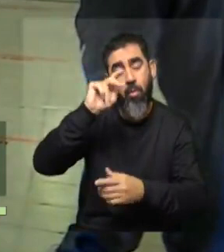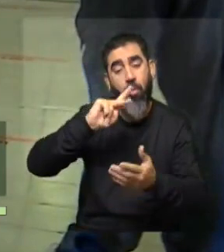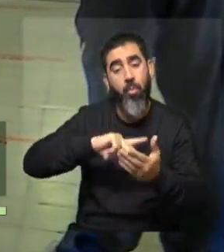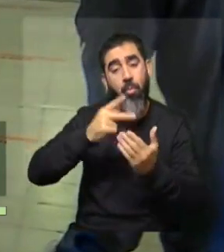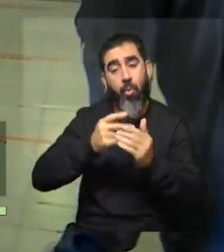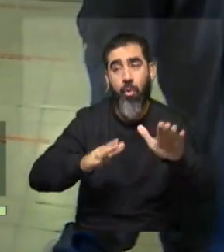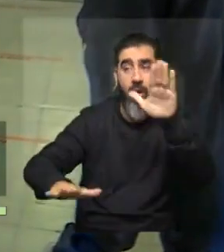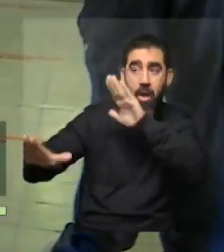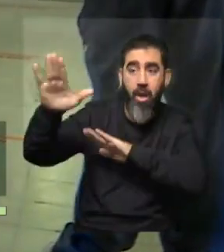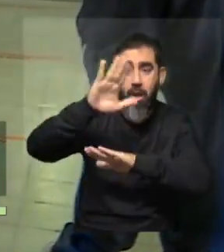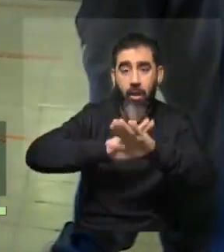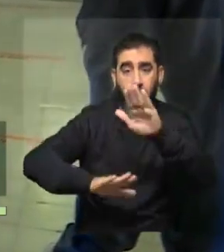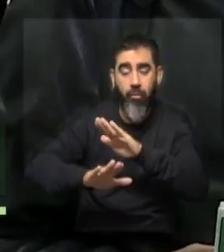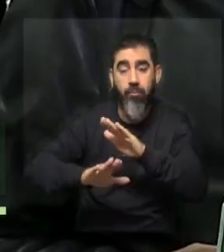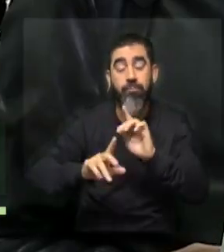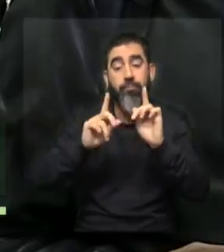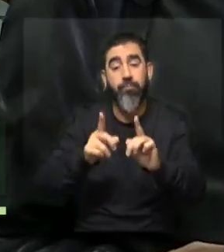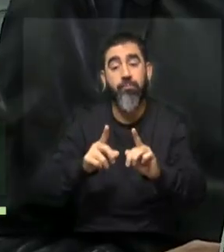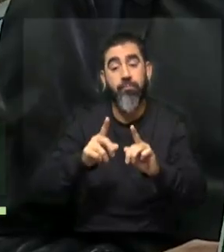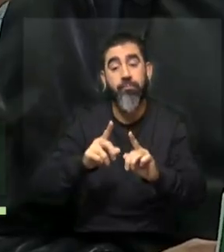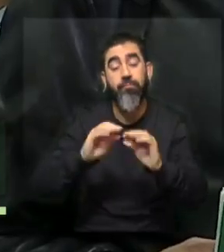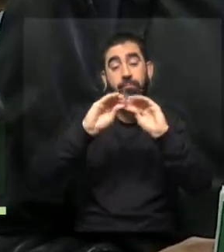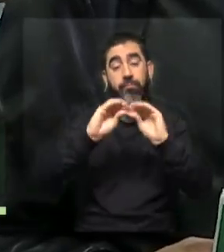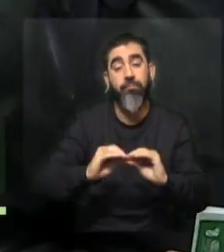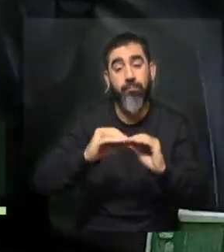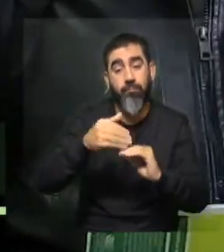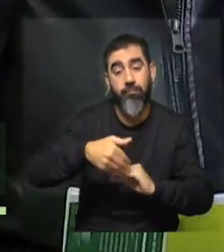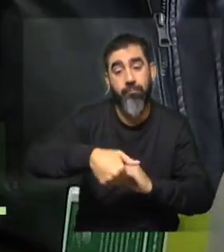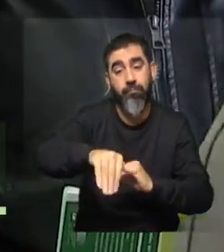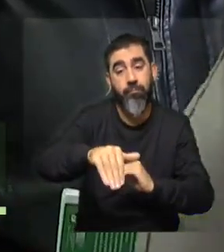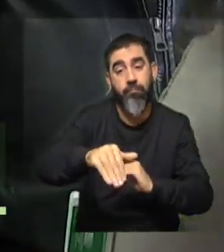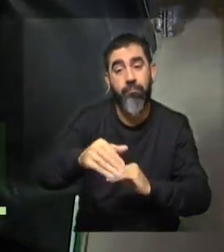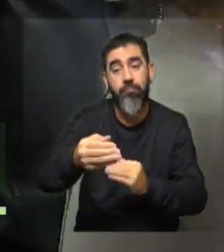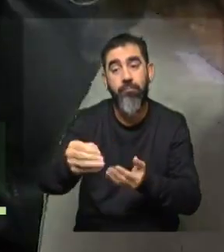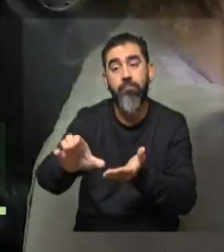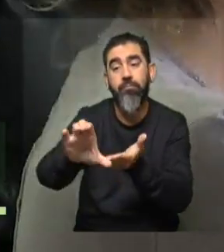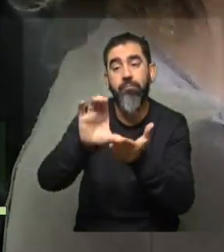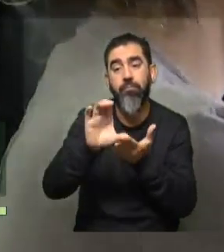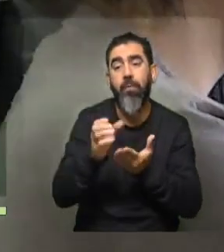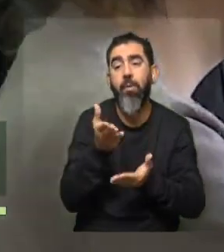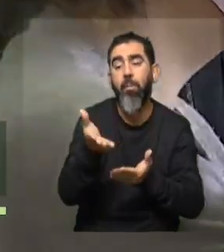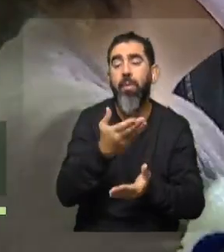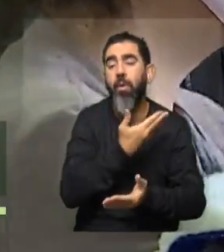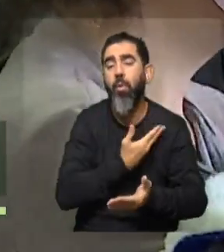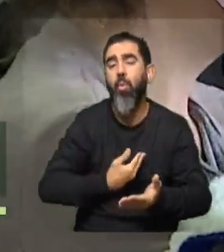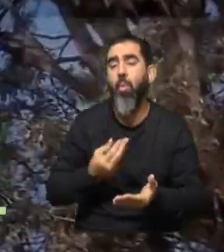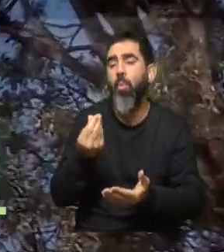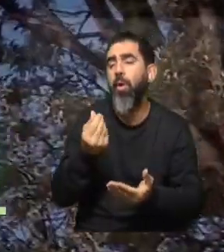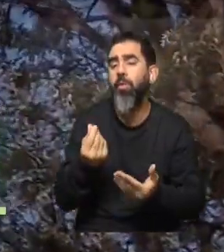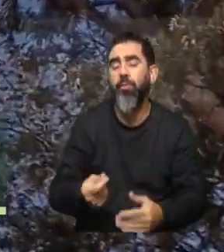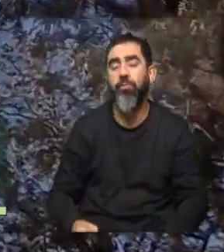remodelación eso por allí está estamos hablando de una próxima revisión de cuentas Qué recursos se le van a pedir al Ejecutivo en ese sentido bueno